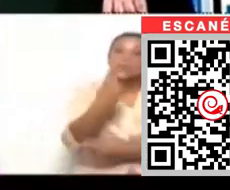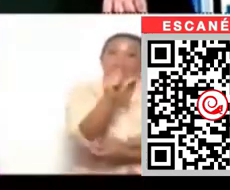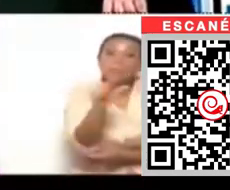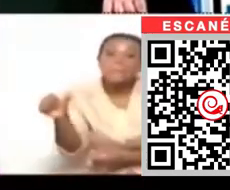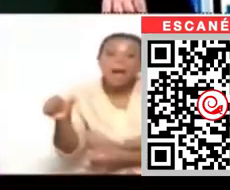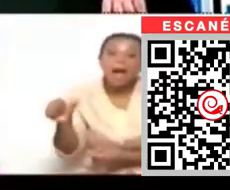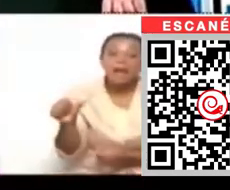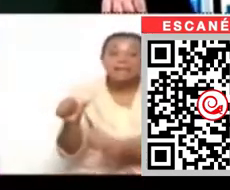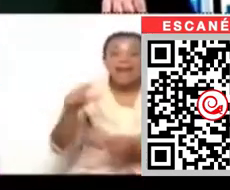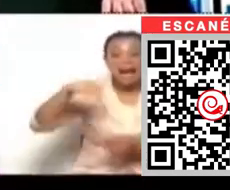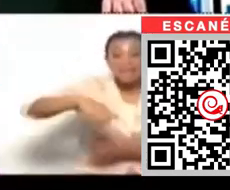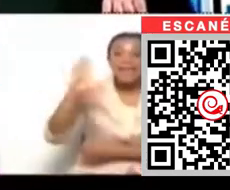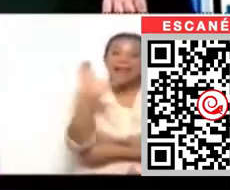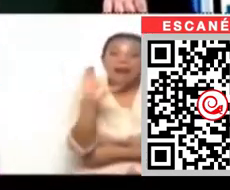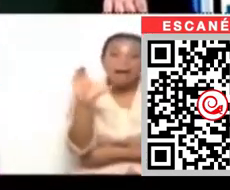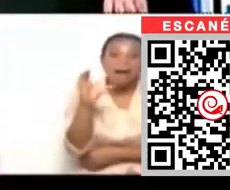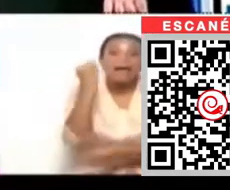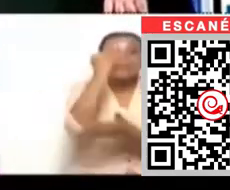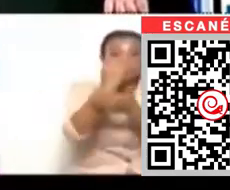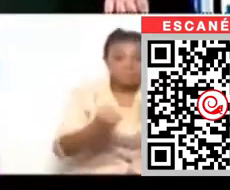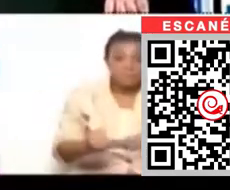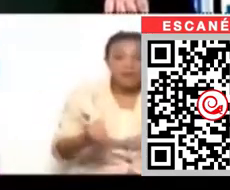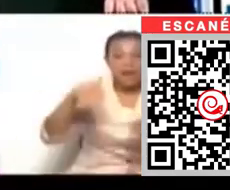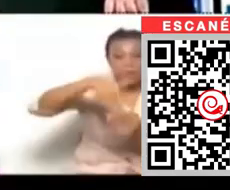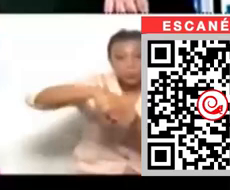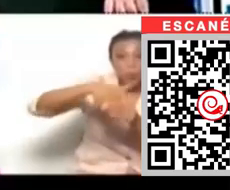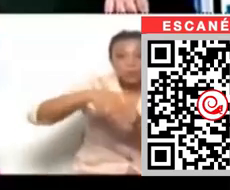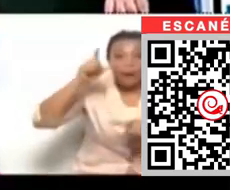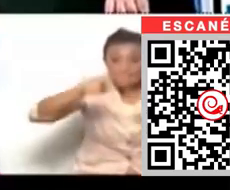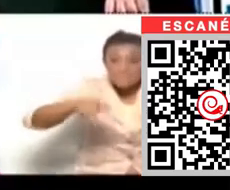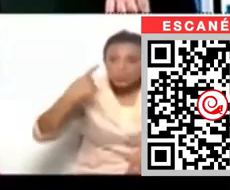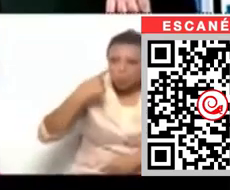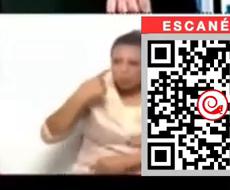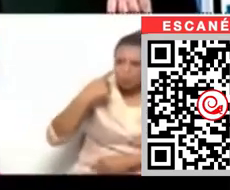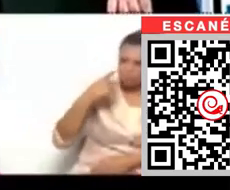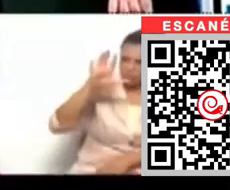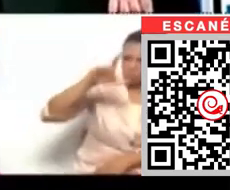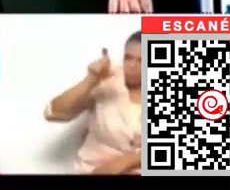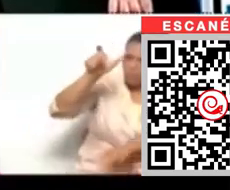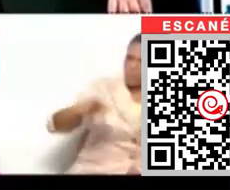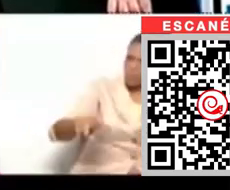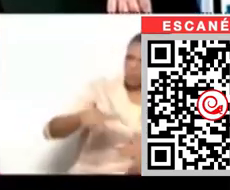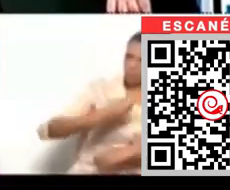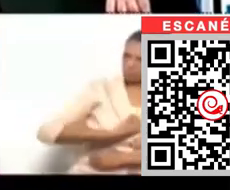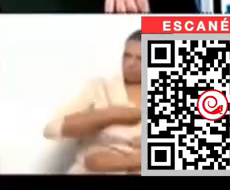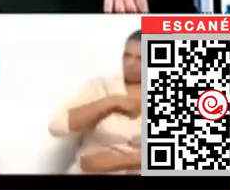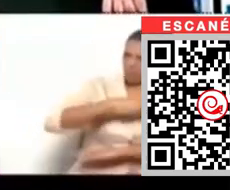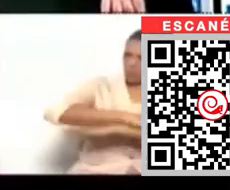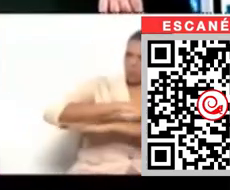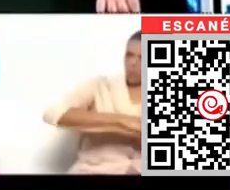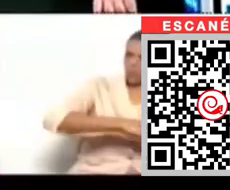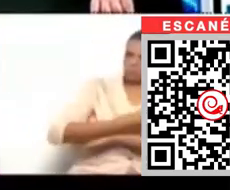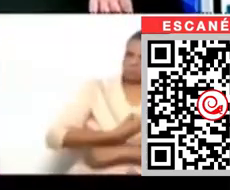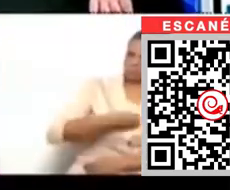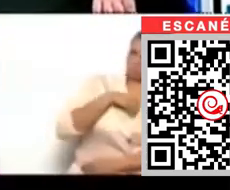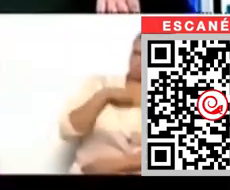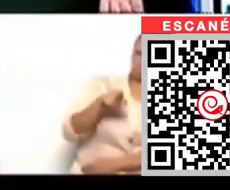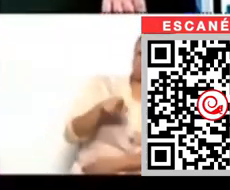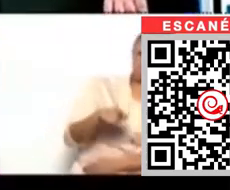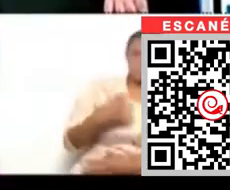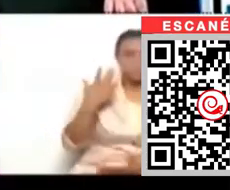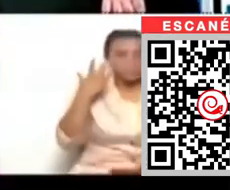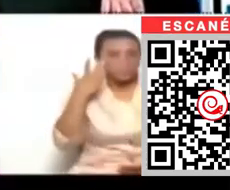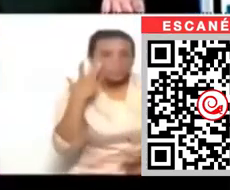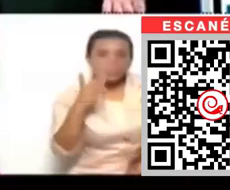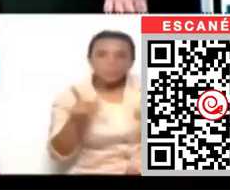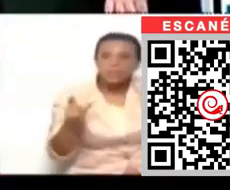Diego Ibarra, el día que me iba a inscribir, hubo gente del pueblo que empezó a observar a una persona rara, a otro más, nervioso, que